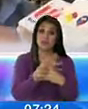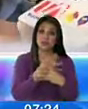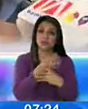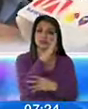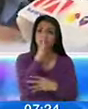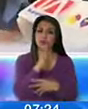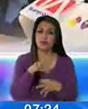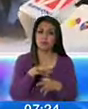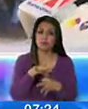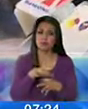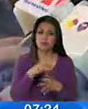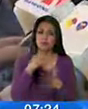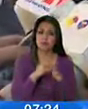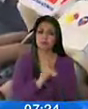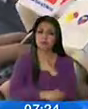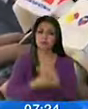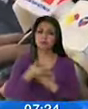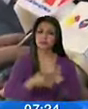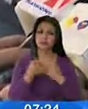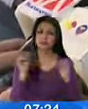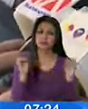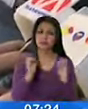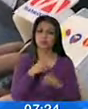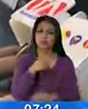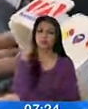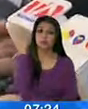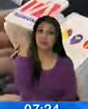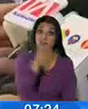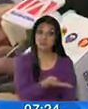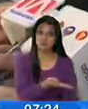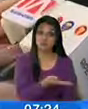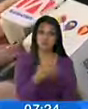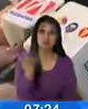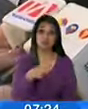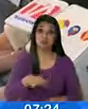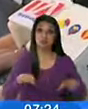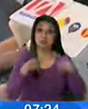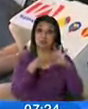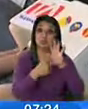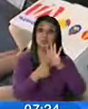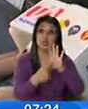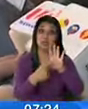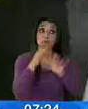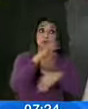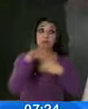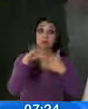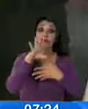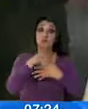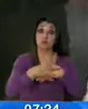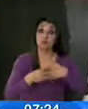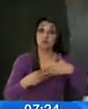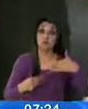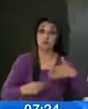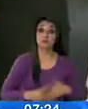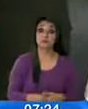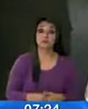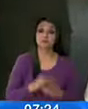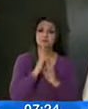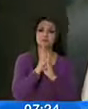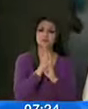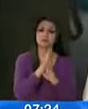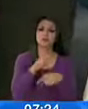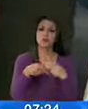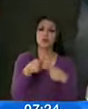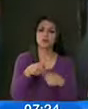hasta que no intervenga una sentencia definitiva, tienen derechos. Y esto es un ejemplo a seguir en toda Latinoamérica. Los resultados se darán a conocer